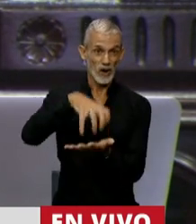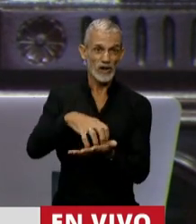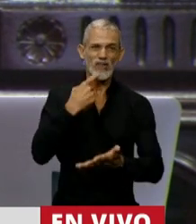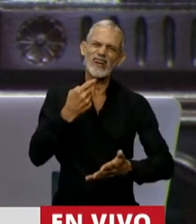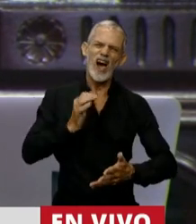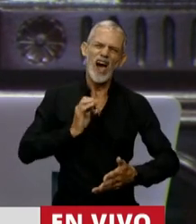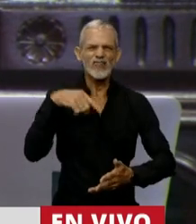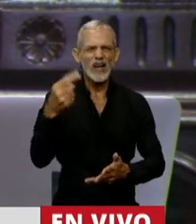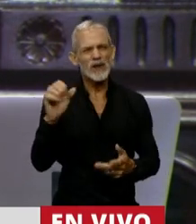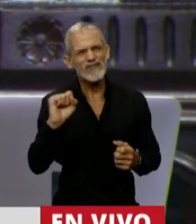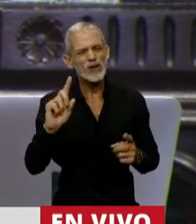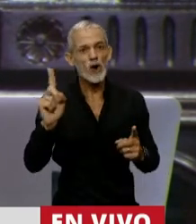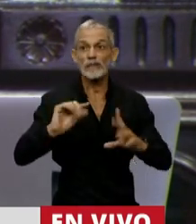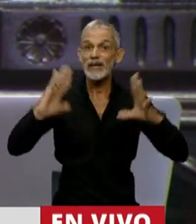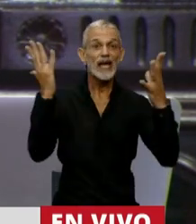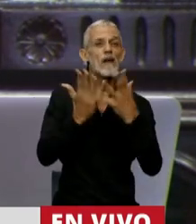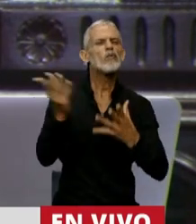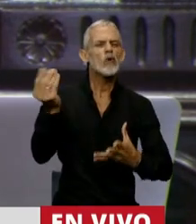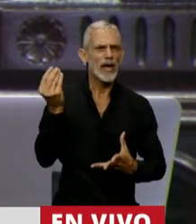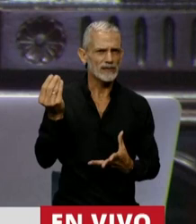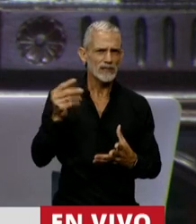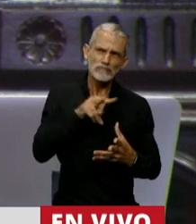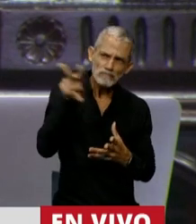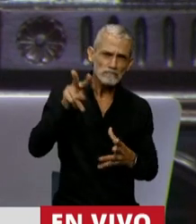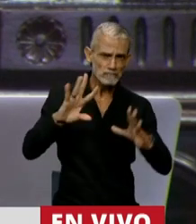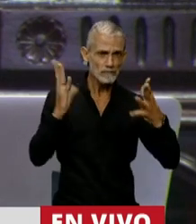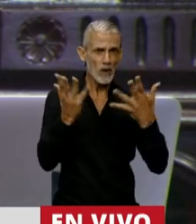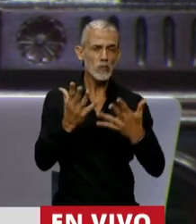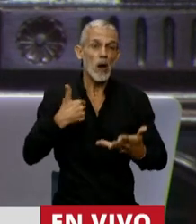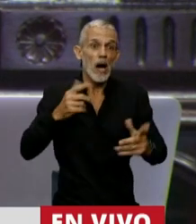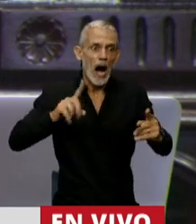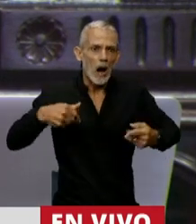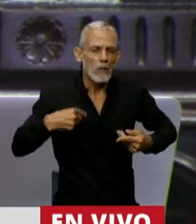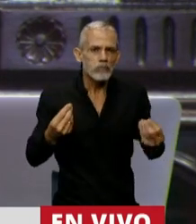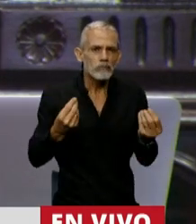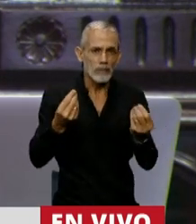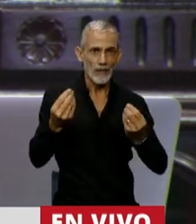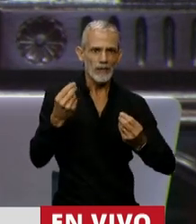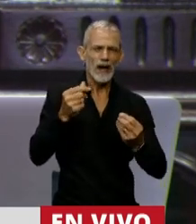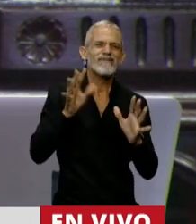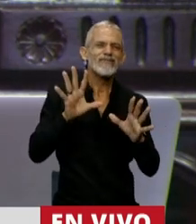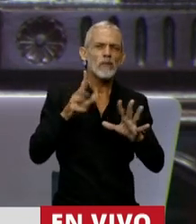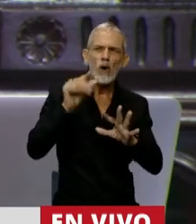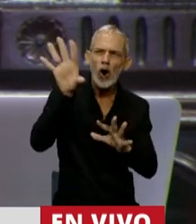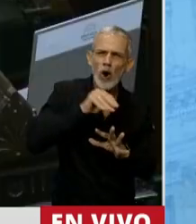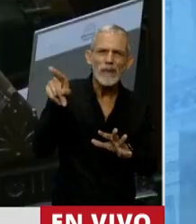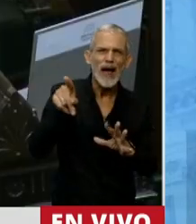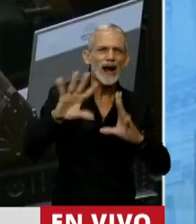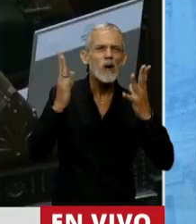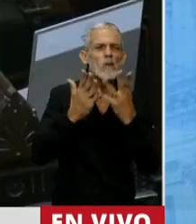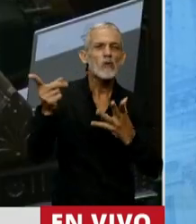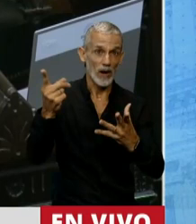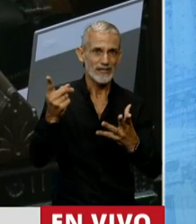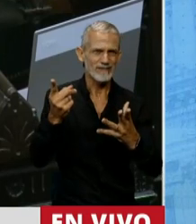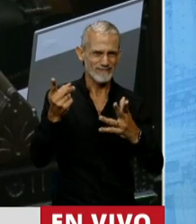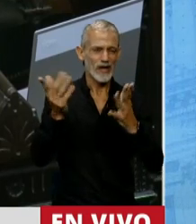recinto? ¿Qué hace el mundo? Digamos, a veces, si uno no sabe, por lo menos tiene que copiar. El mundo, en un